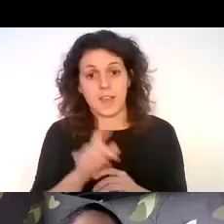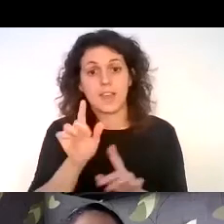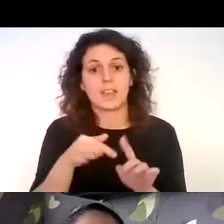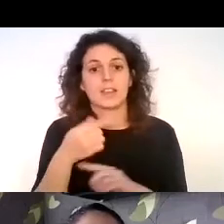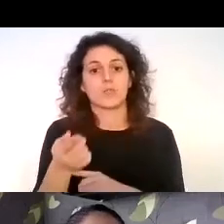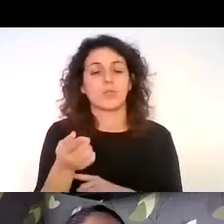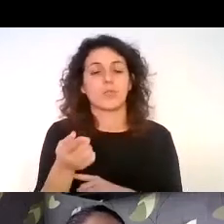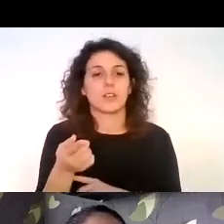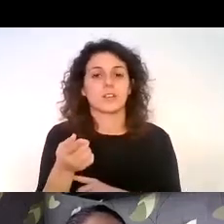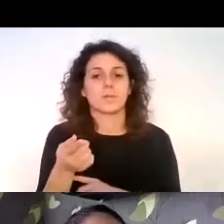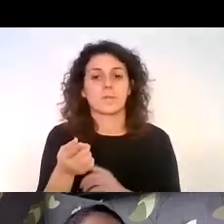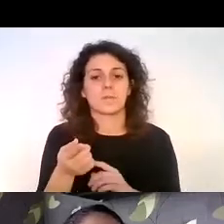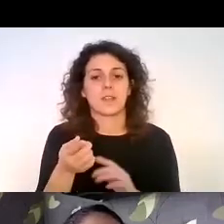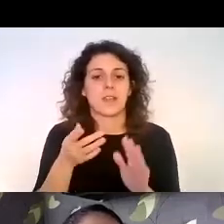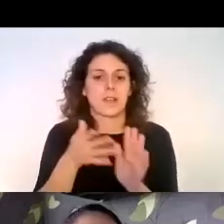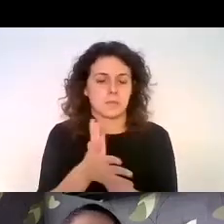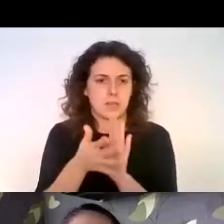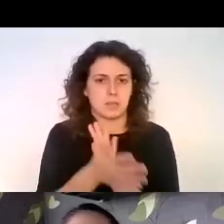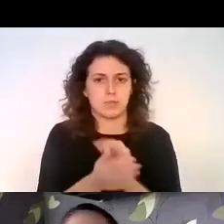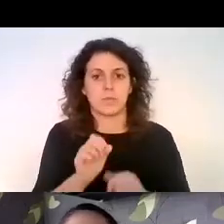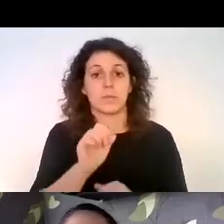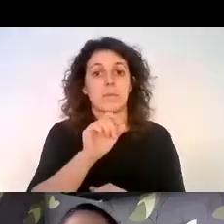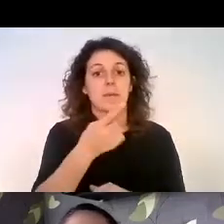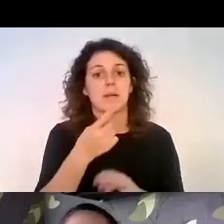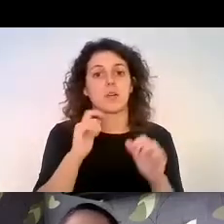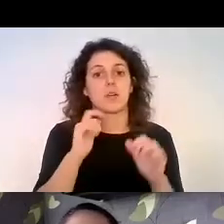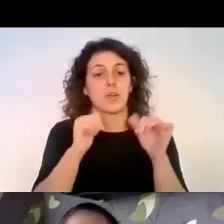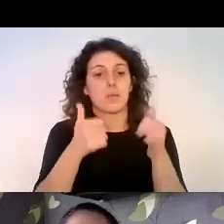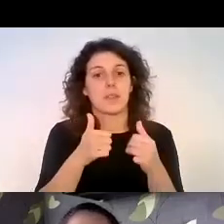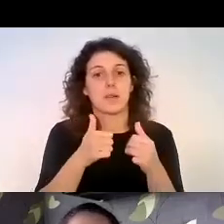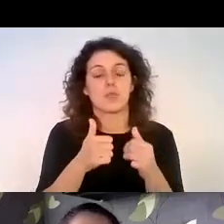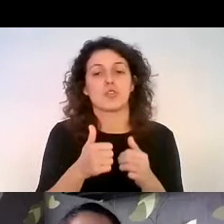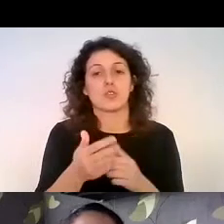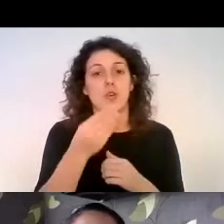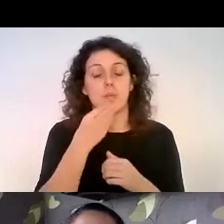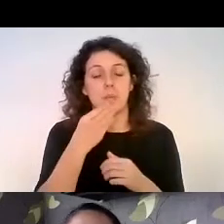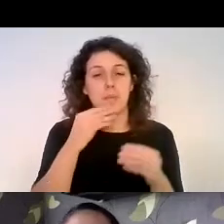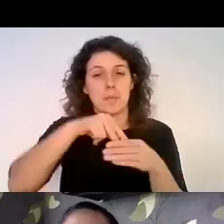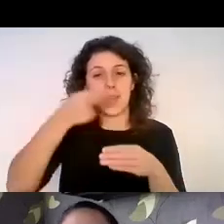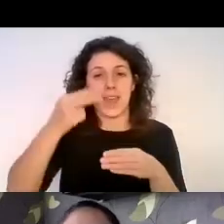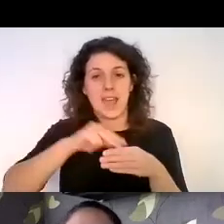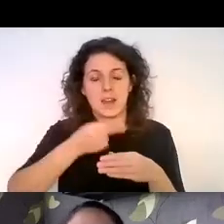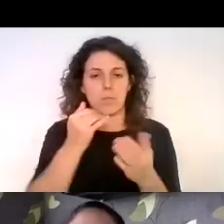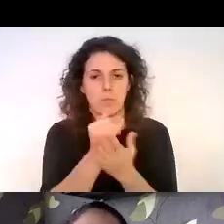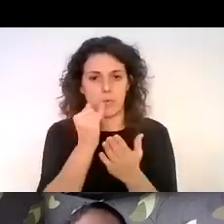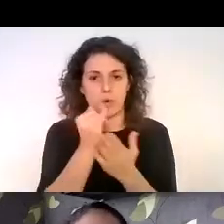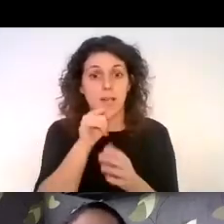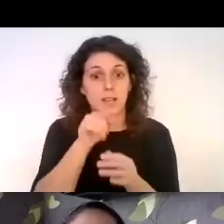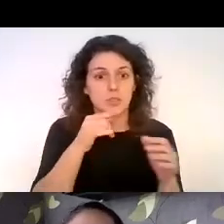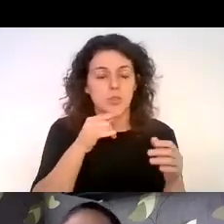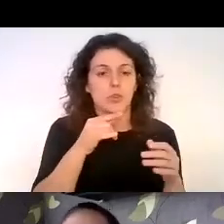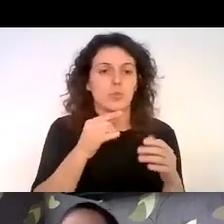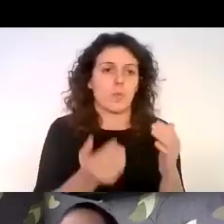circuito holístico. Vamos a comenzar con el de cata de miel. Estos recorridos usualmente son de